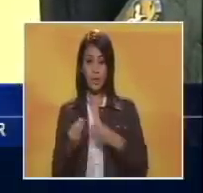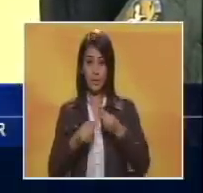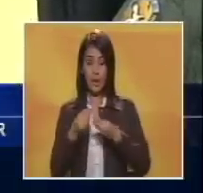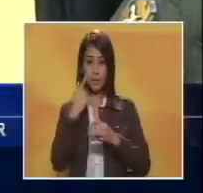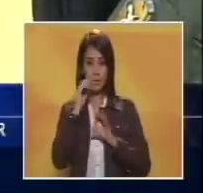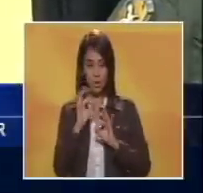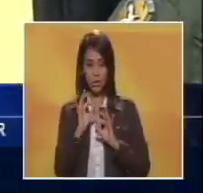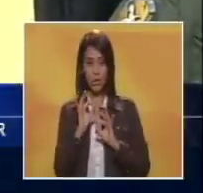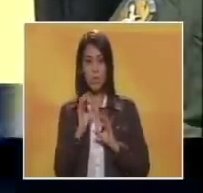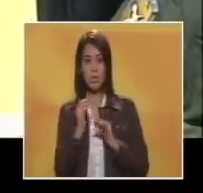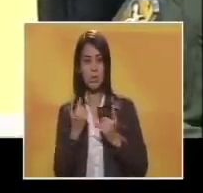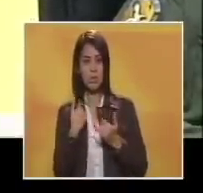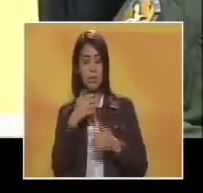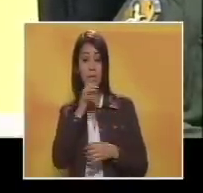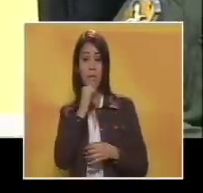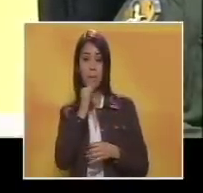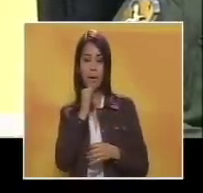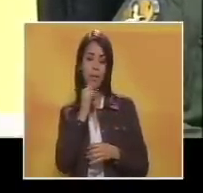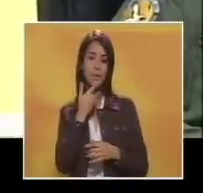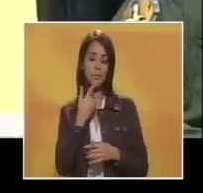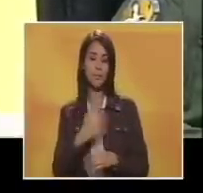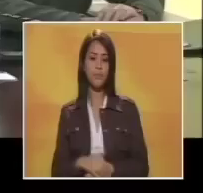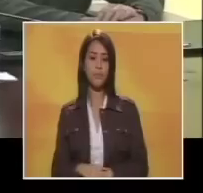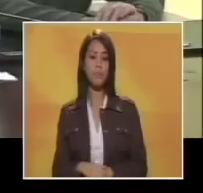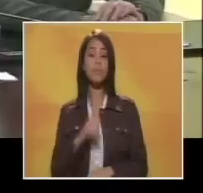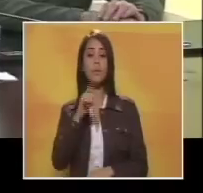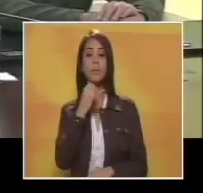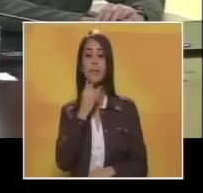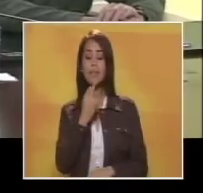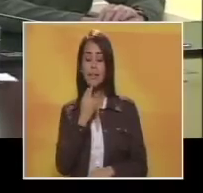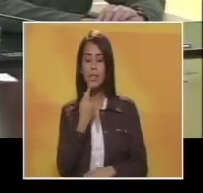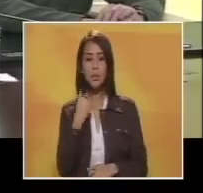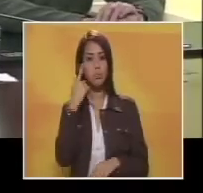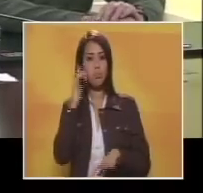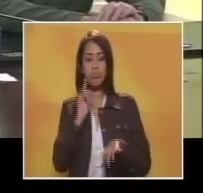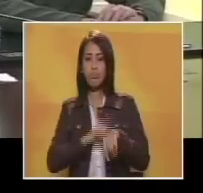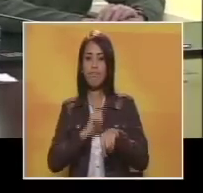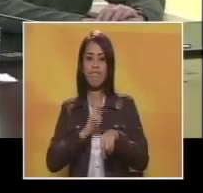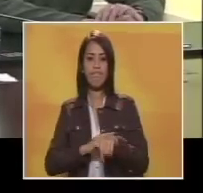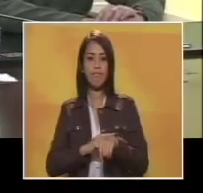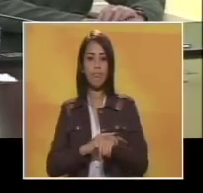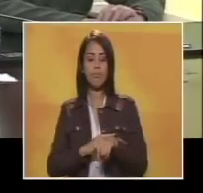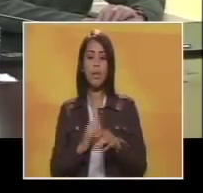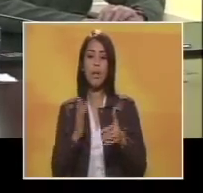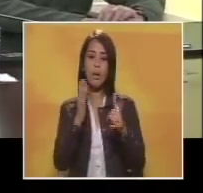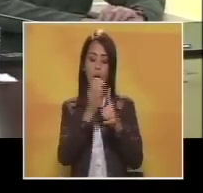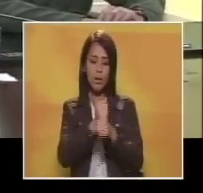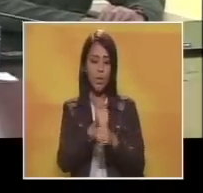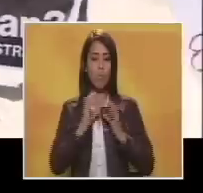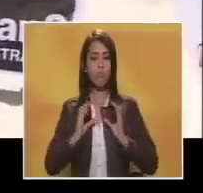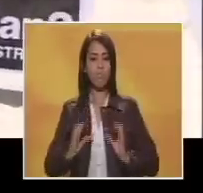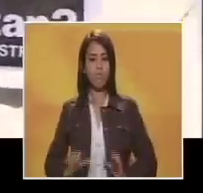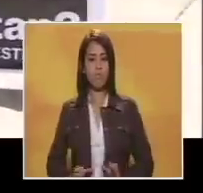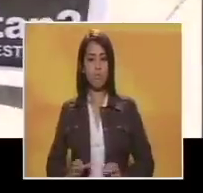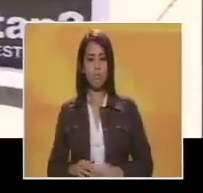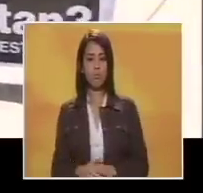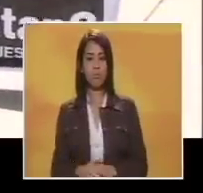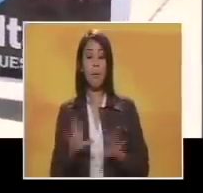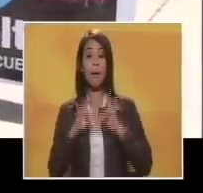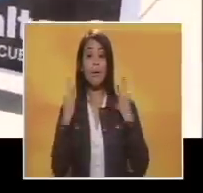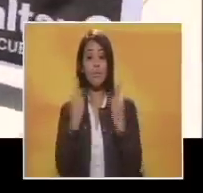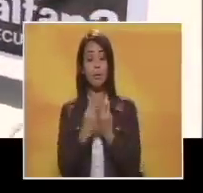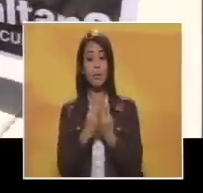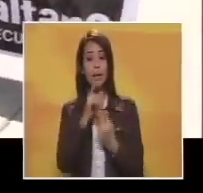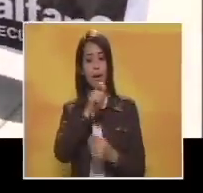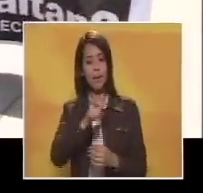realizando y en su momento se informará. También dijo que no sabe cuánto tiempo puede tomar la recuperación de los cuerpos. Para los familiares de